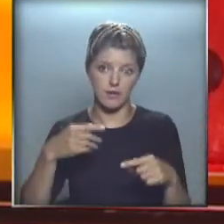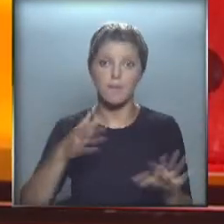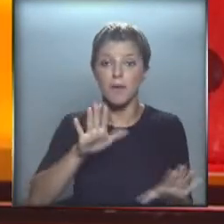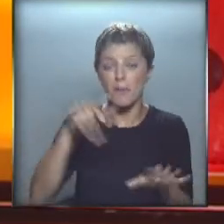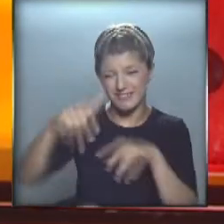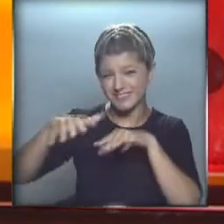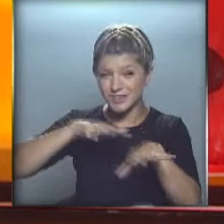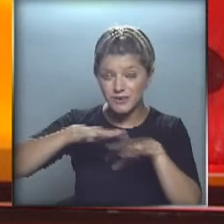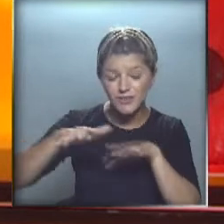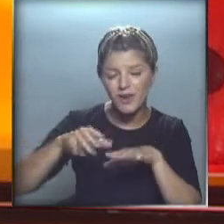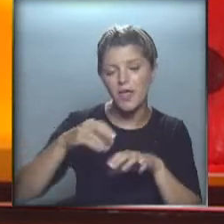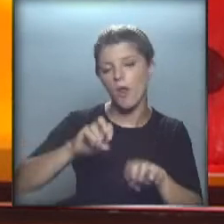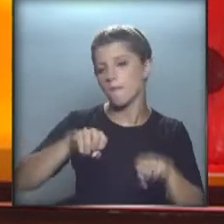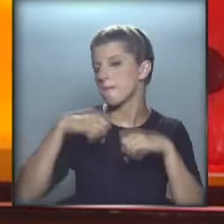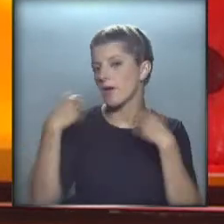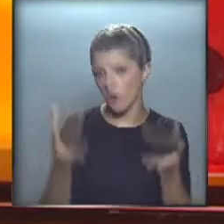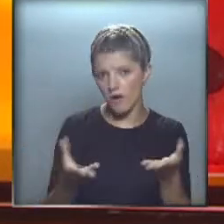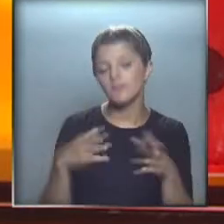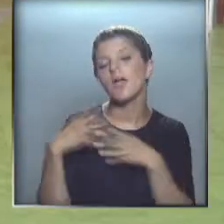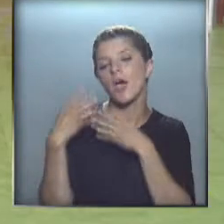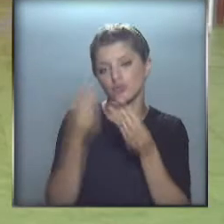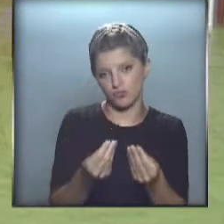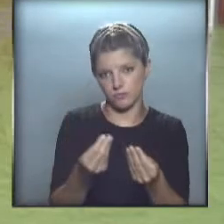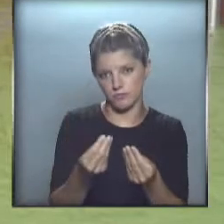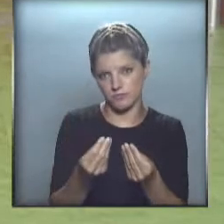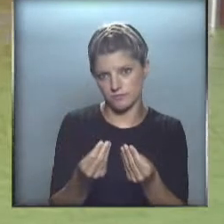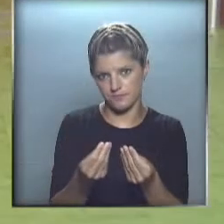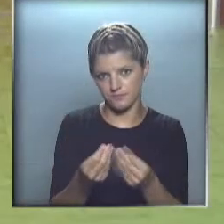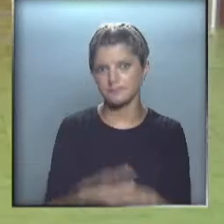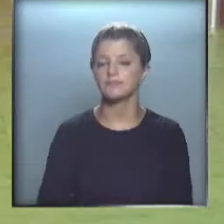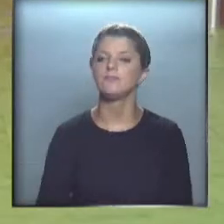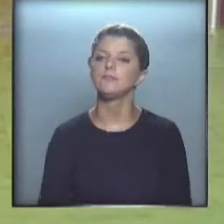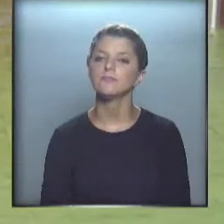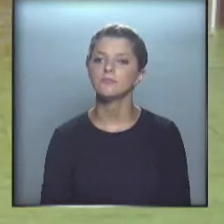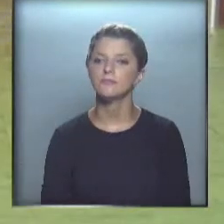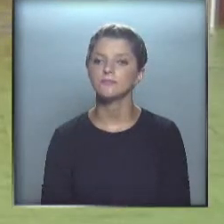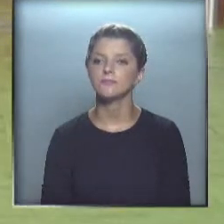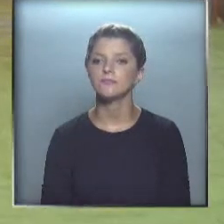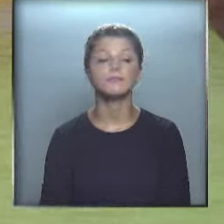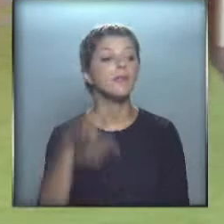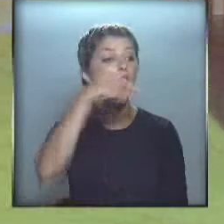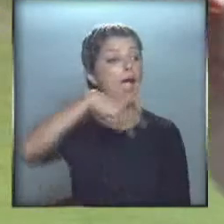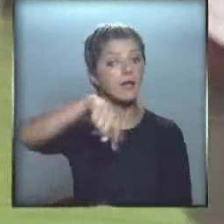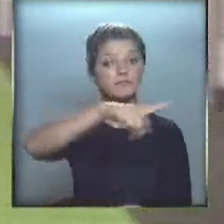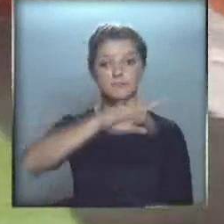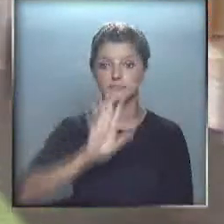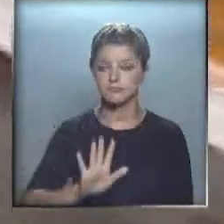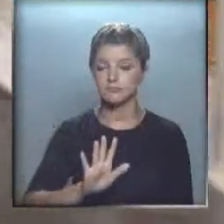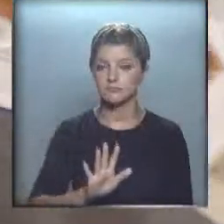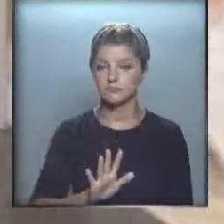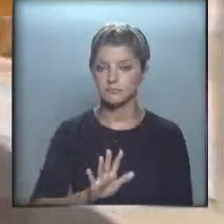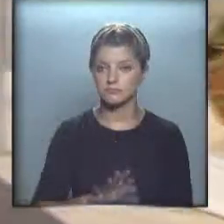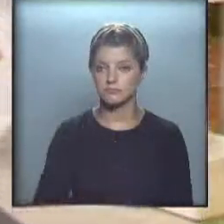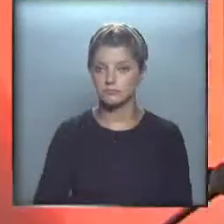tipo de situaciones me parece que ayuda sí. bastante. Digamos. Uh-huh. Me parece muy positivo. Uh-huh. ¿Por acá? Tema.